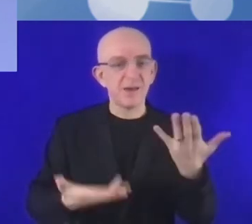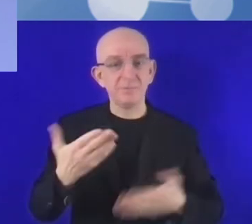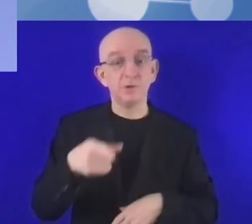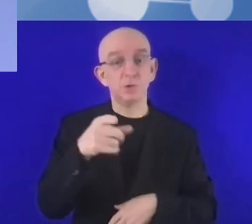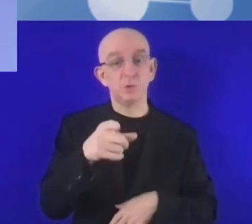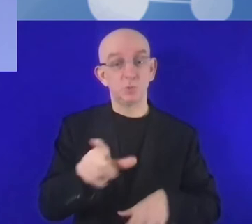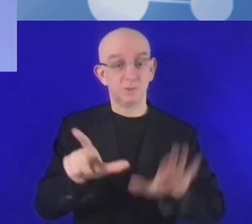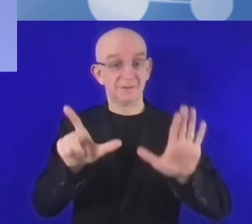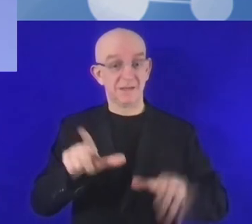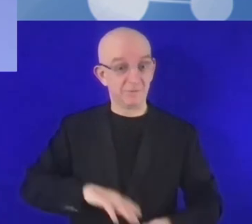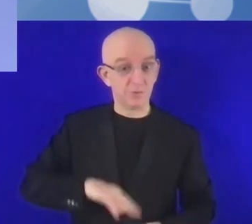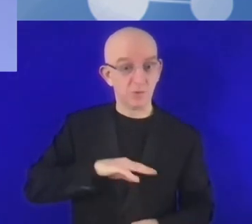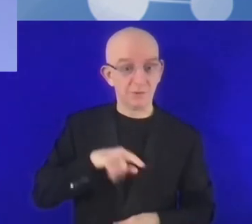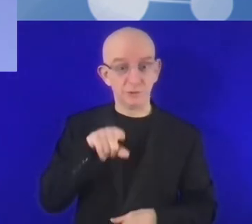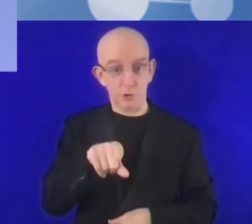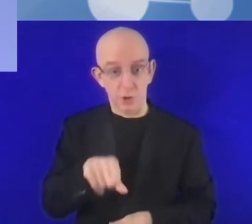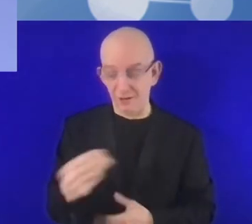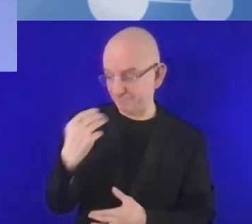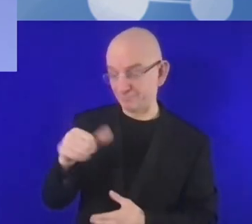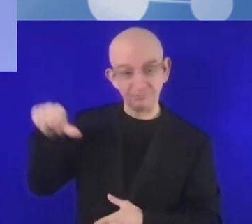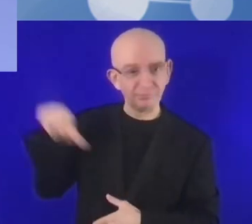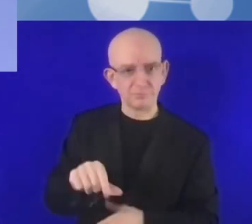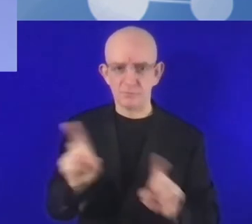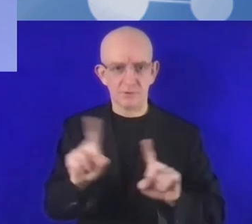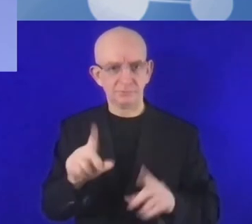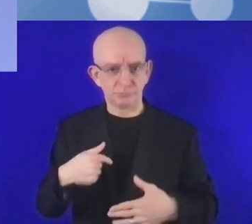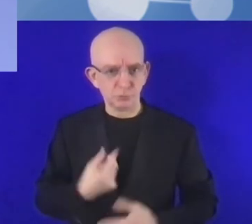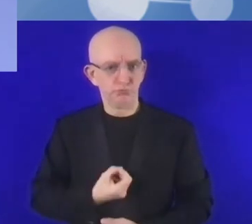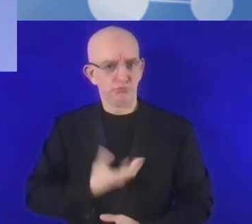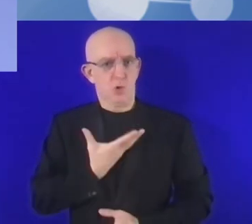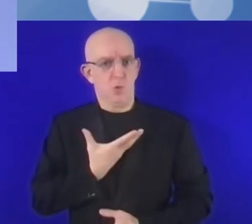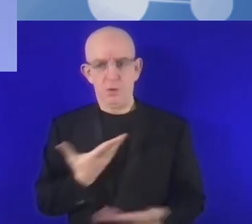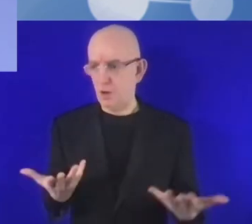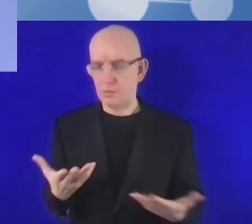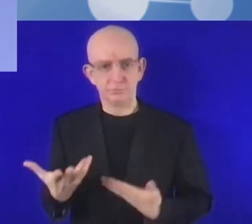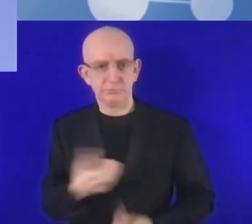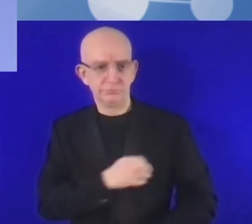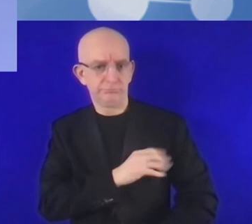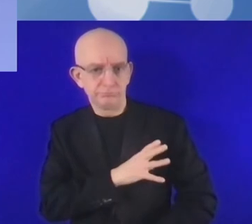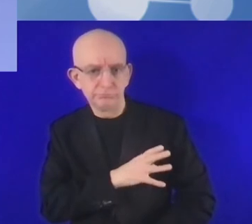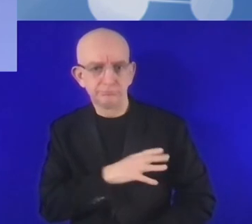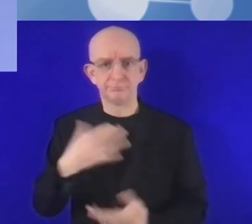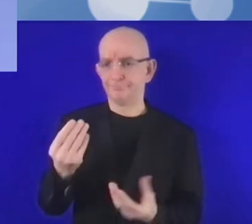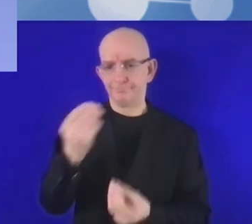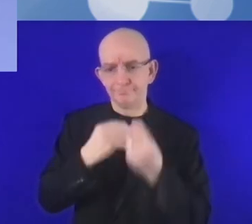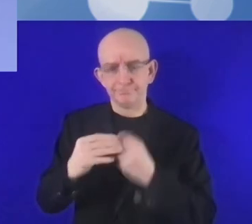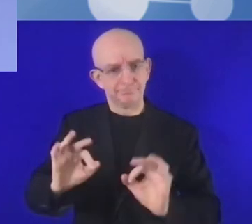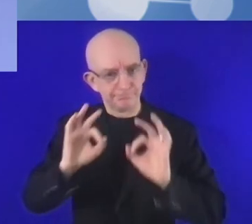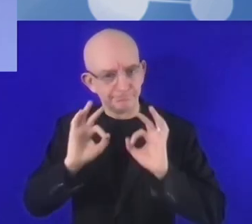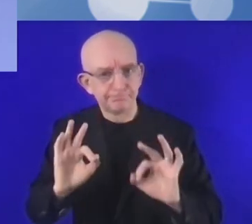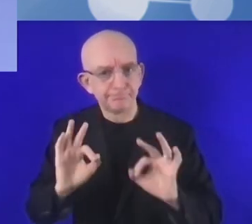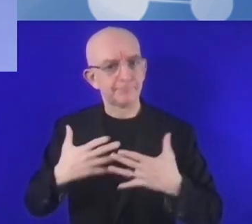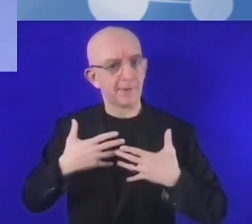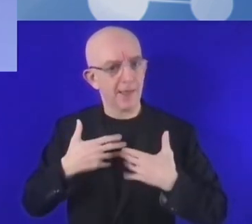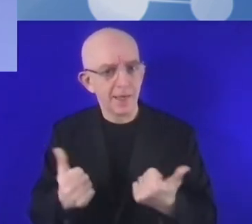querría ingerir comida basura, a no ser que tengamos 7 años y no sepamos qué es lo que estamos haciendo. Por eso es importante responder